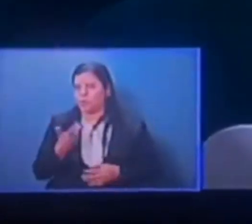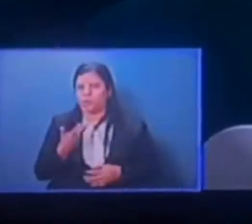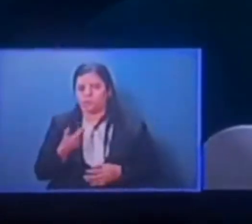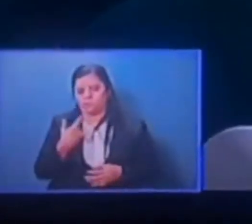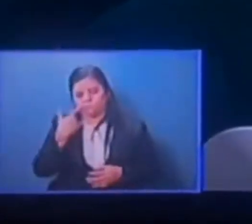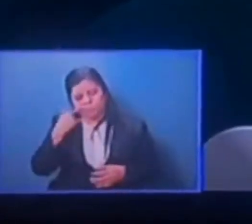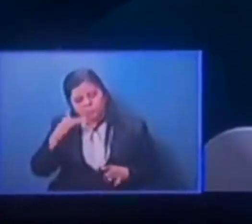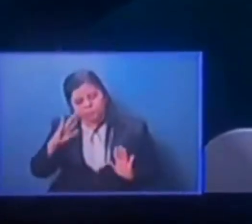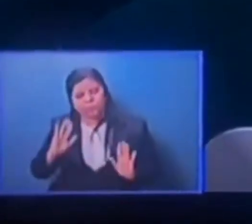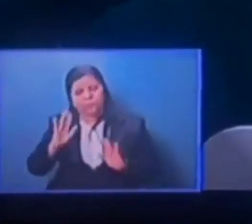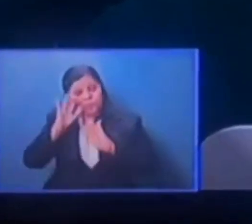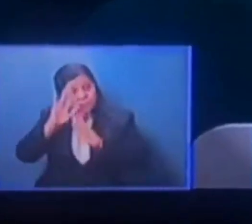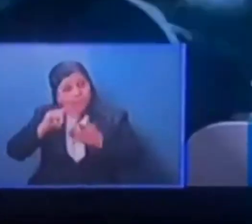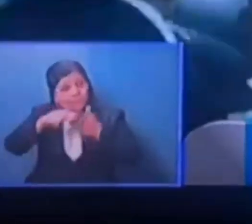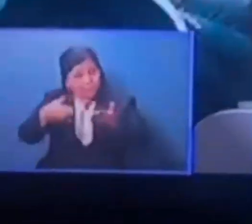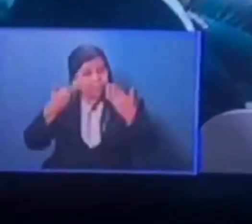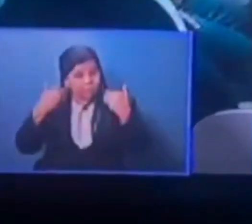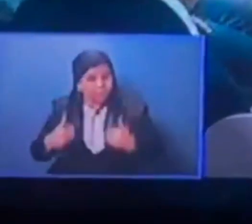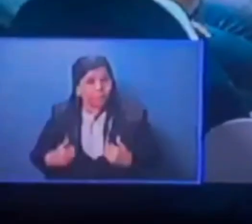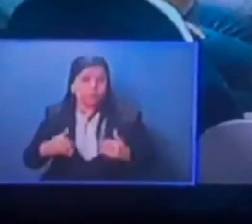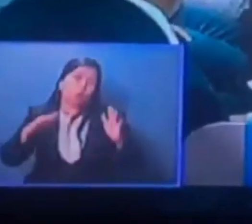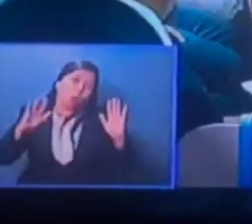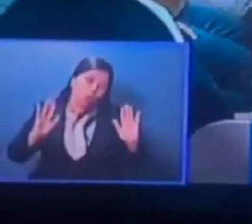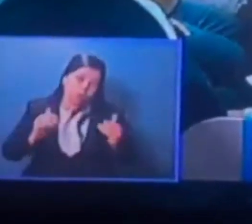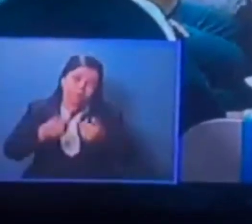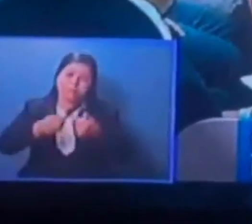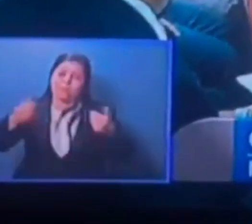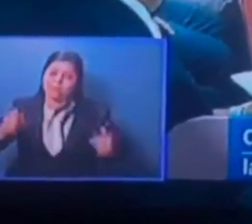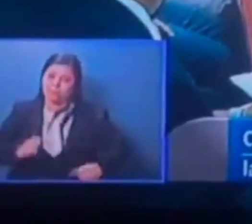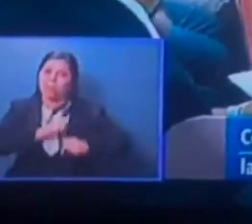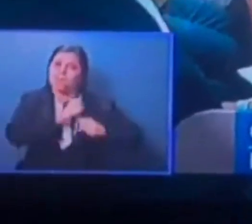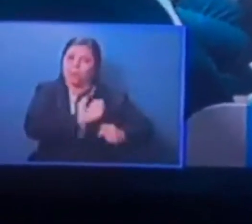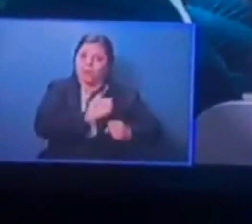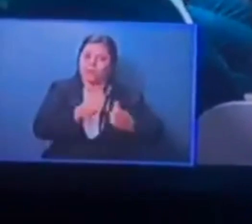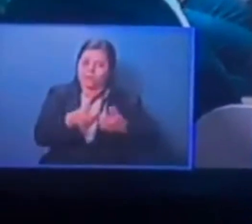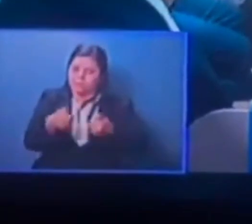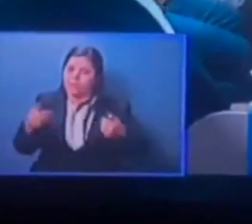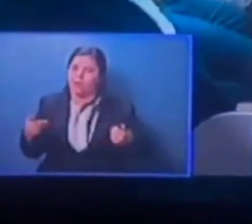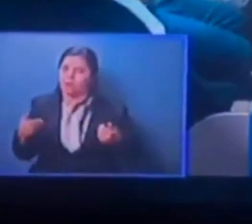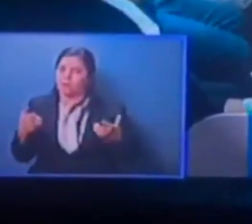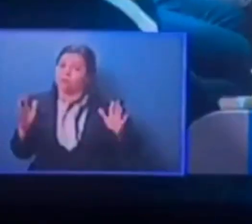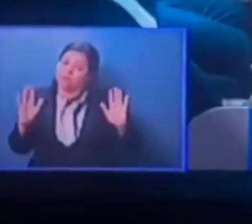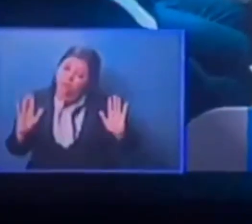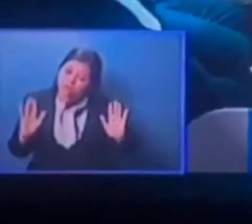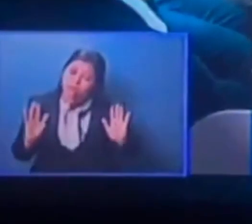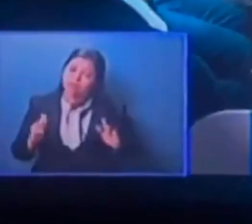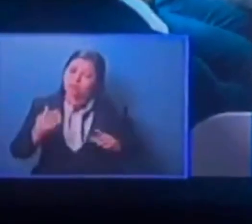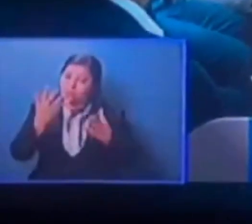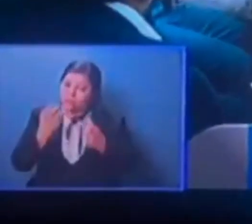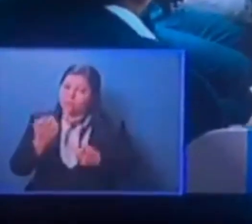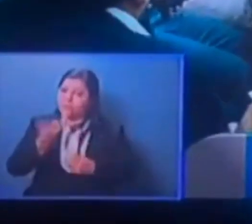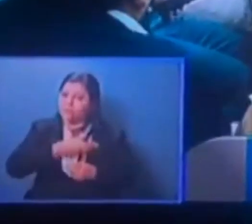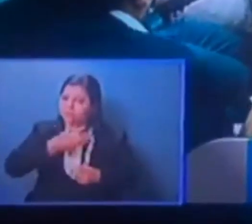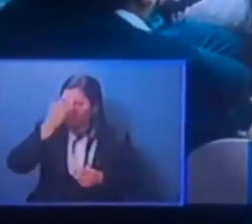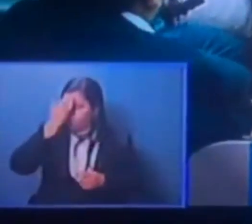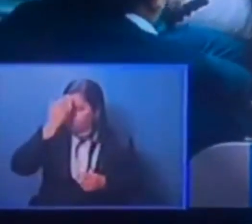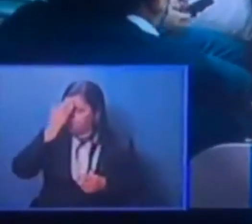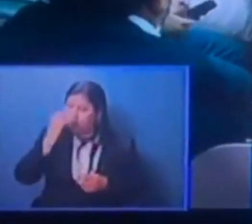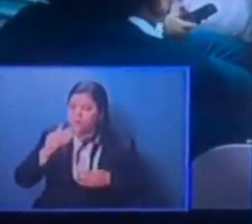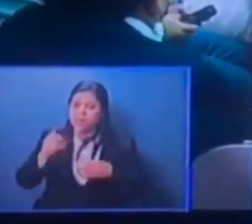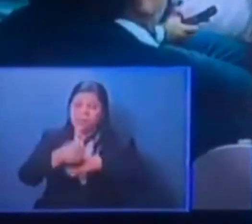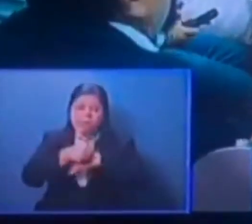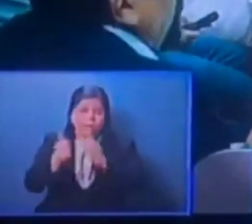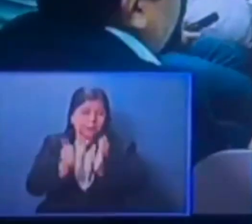como pueden ser el respeto de los derechos humanos o la separación de poderes. Por tanto, hay que reconocer que también el